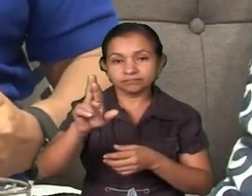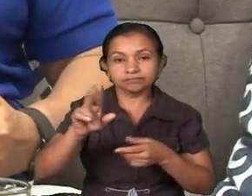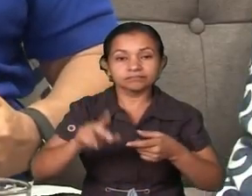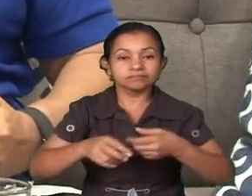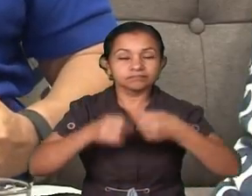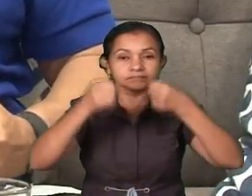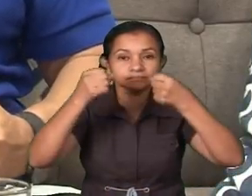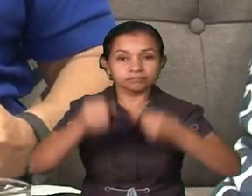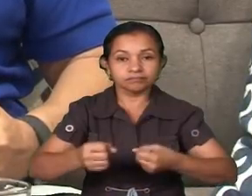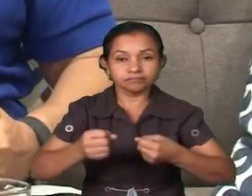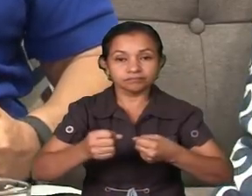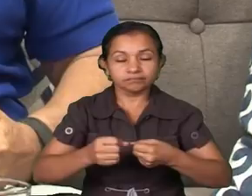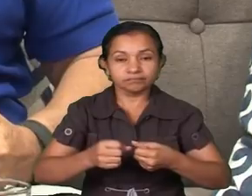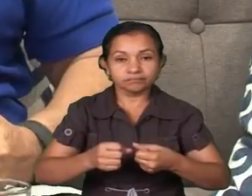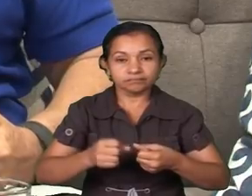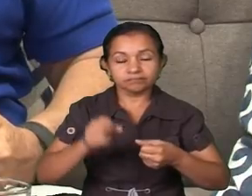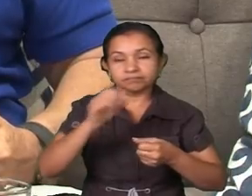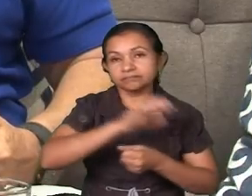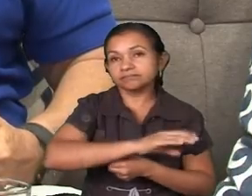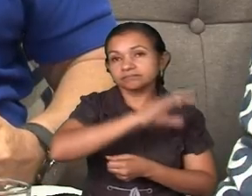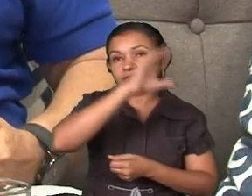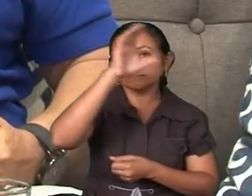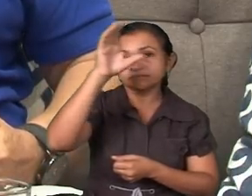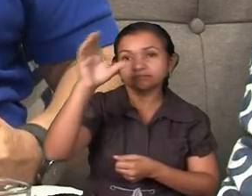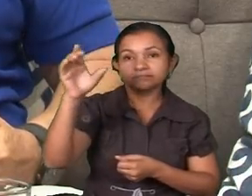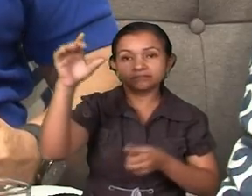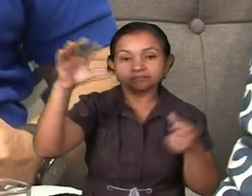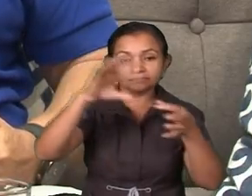Martín, está en el cielo.